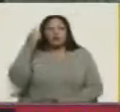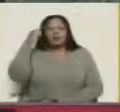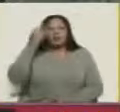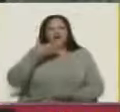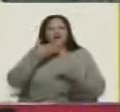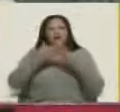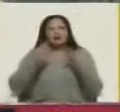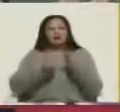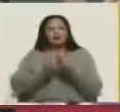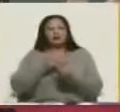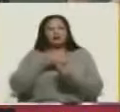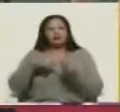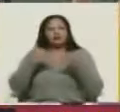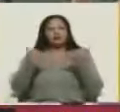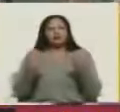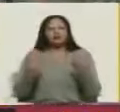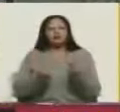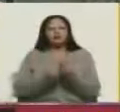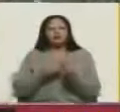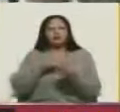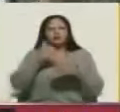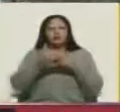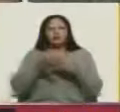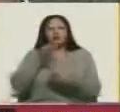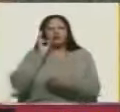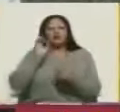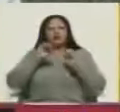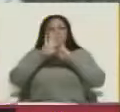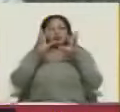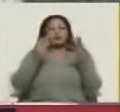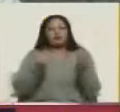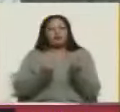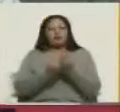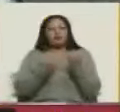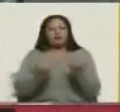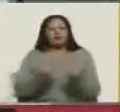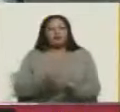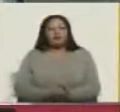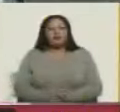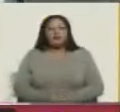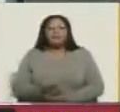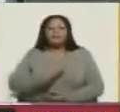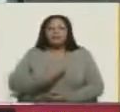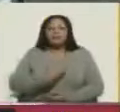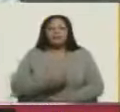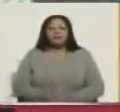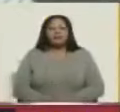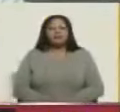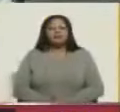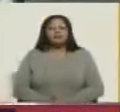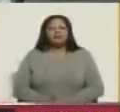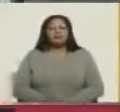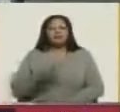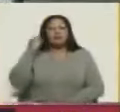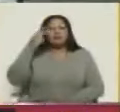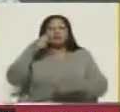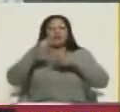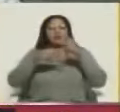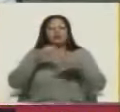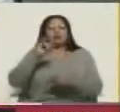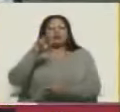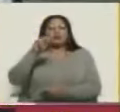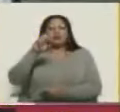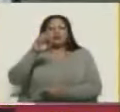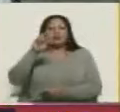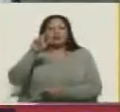Gracias por estar con nosotros. Bueno, estuvo aquí con nosotros en el programa Café en la Mañana. Nos acompaña aquí Michelle Caballero y la analista política Indira Urbaneja. Fíjese,